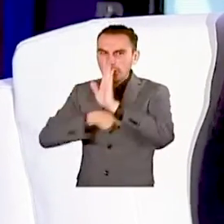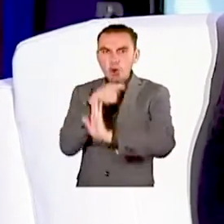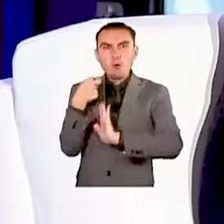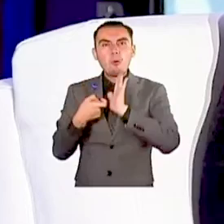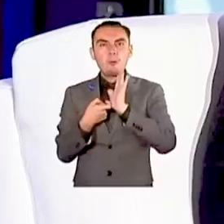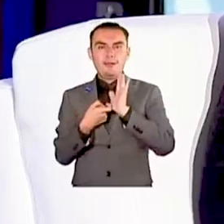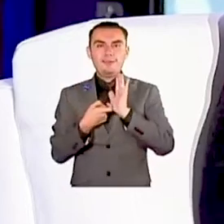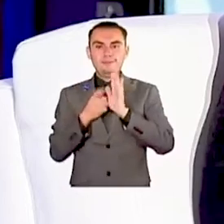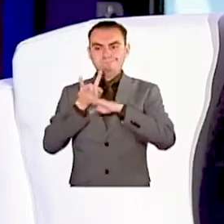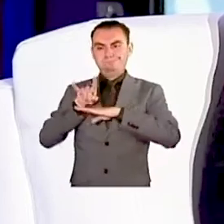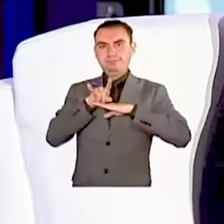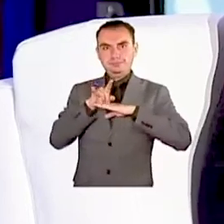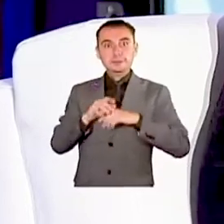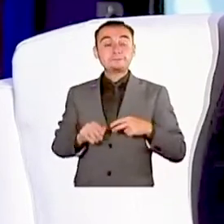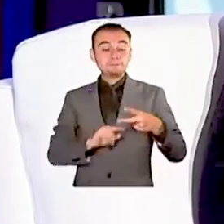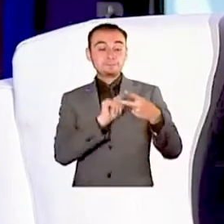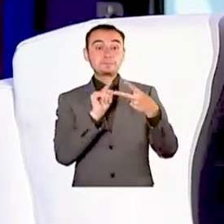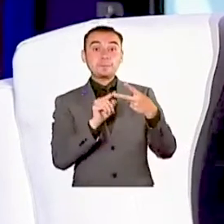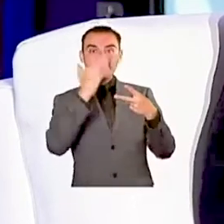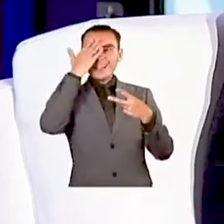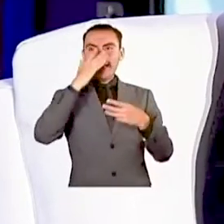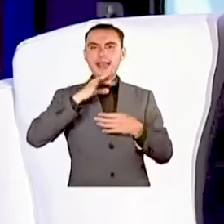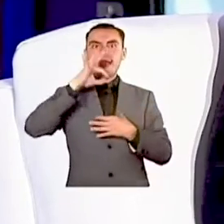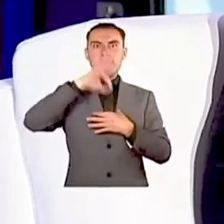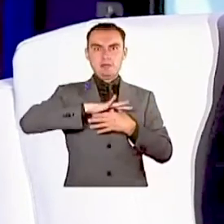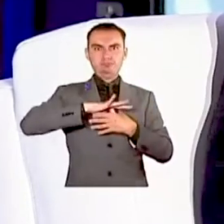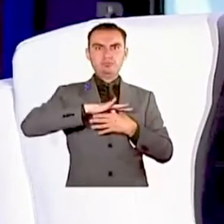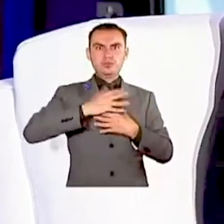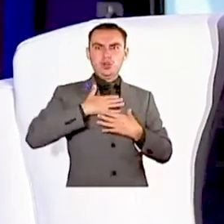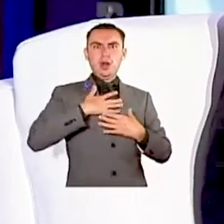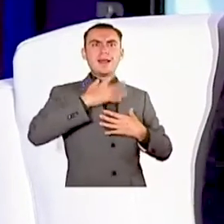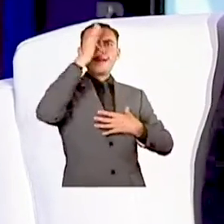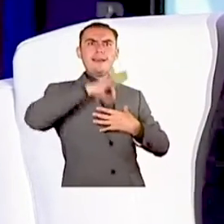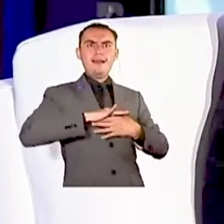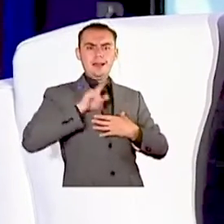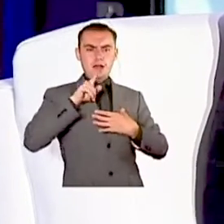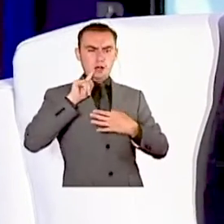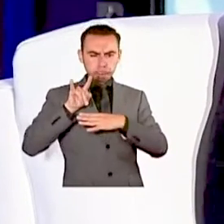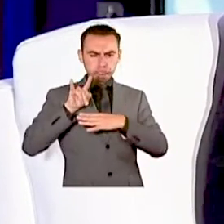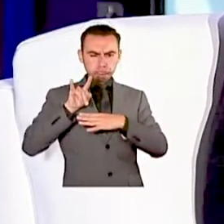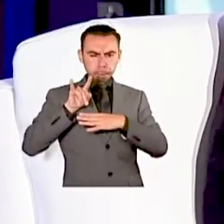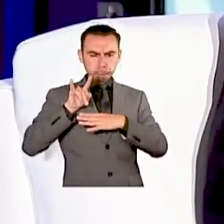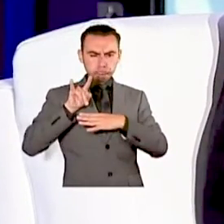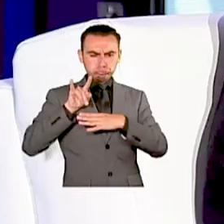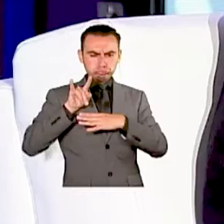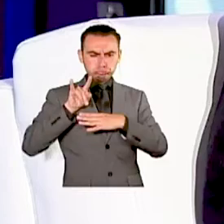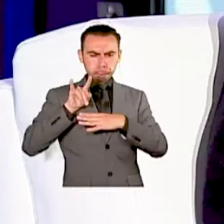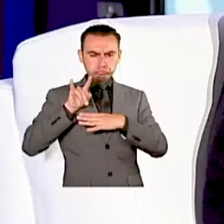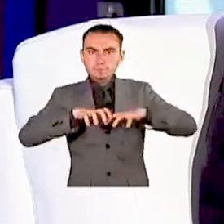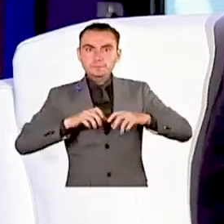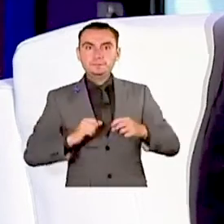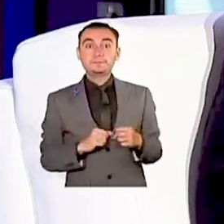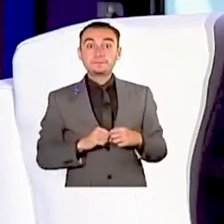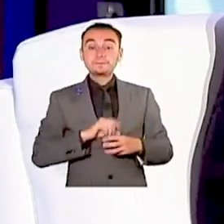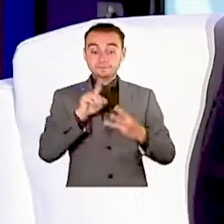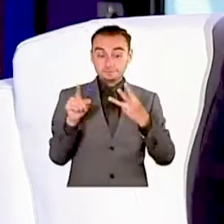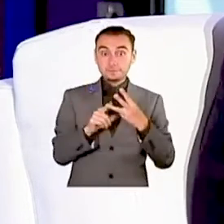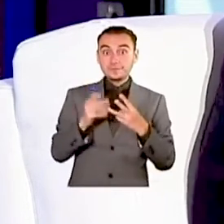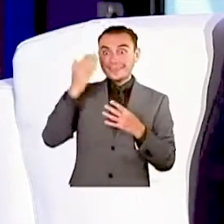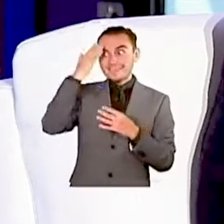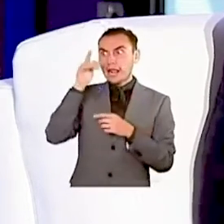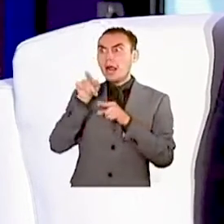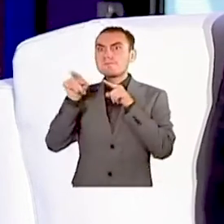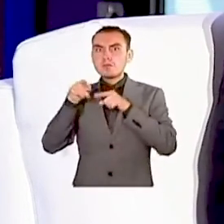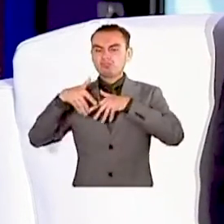la vigilancia al control electoral, con las actuaciones que se llevan en las